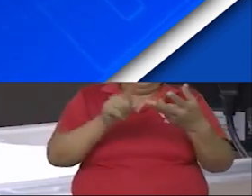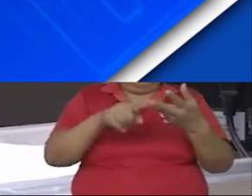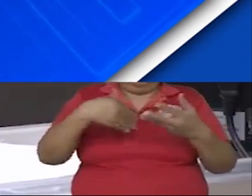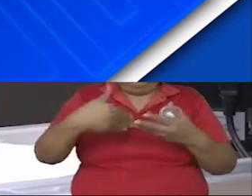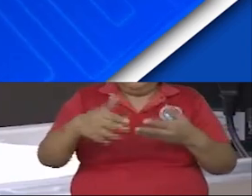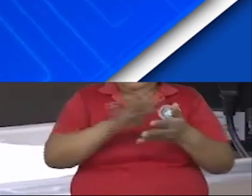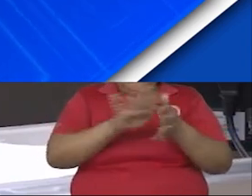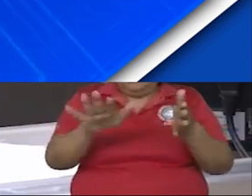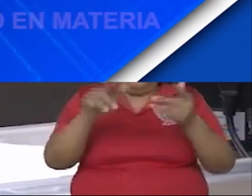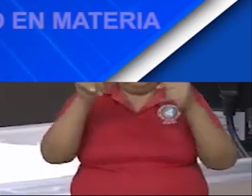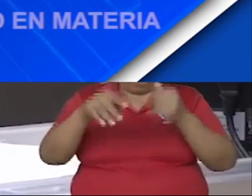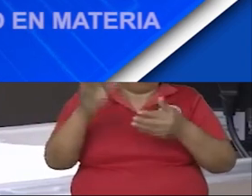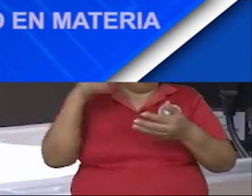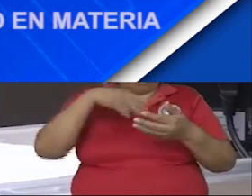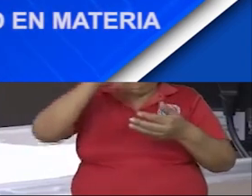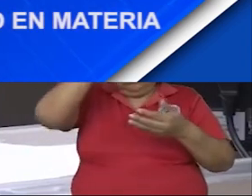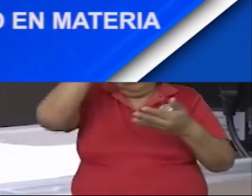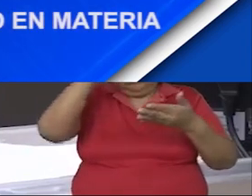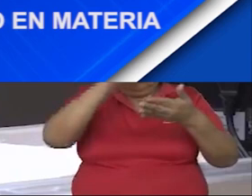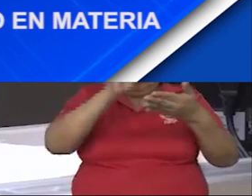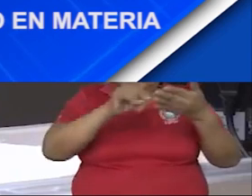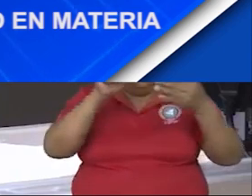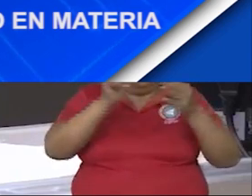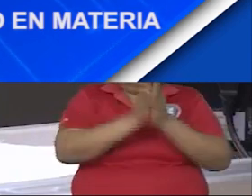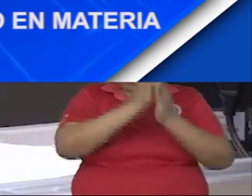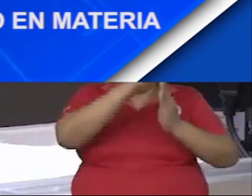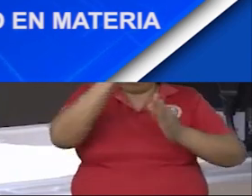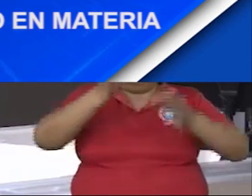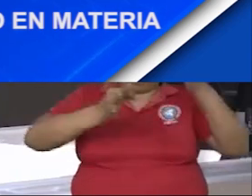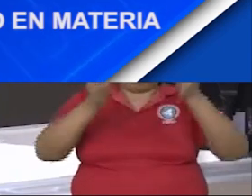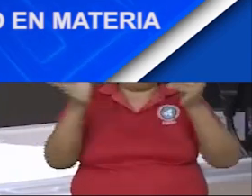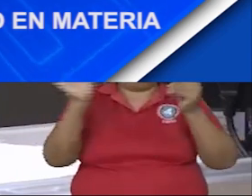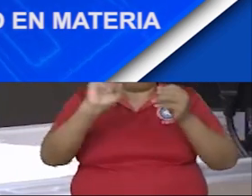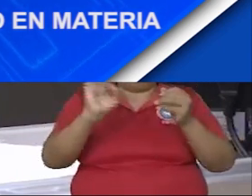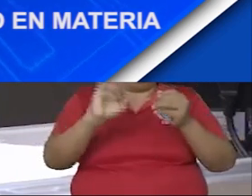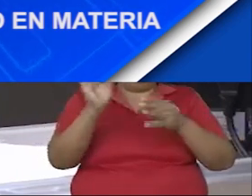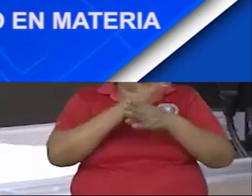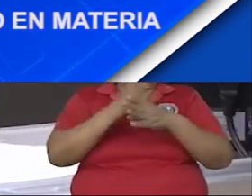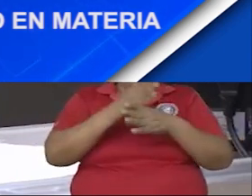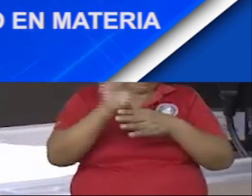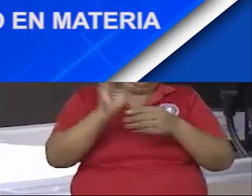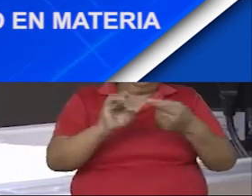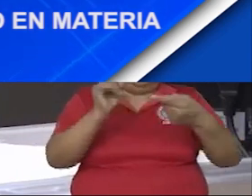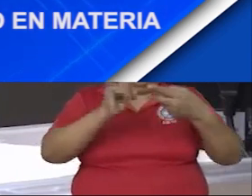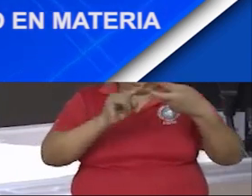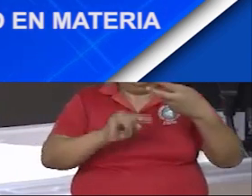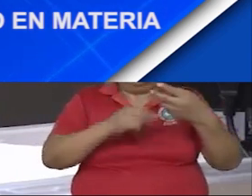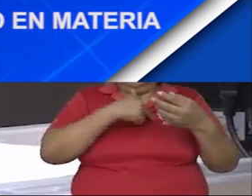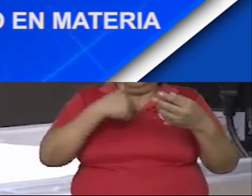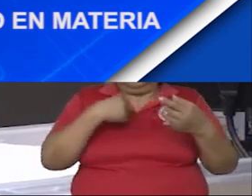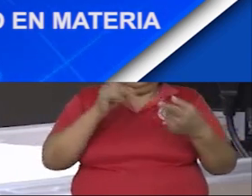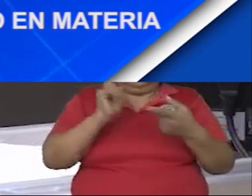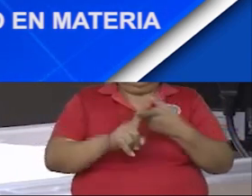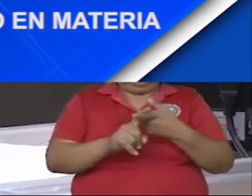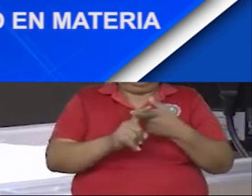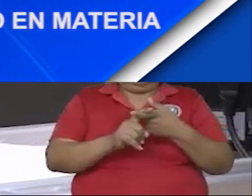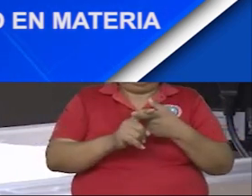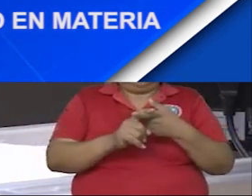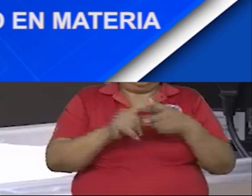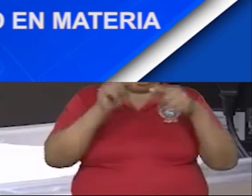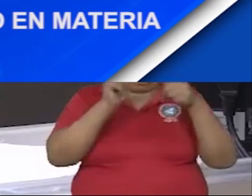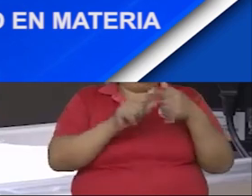los registros que conforman los anexos del presente digesto jurídico estará conformado de la siguiente forma: